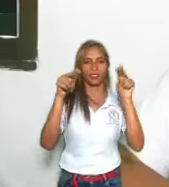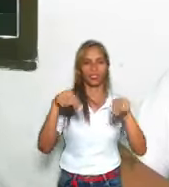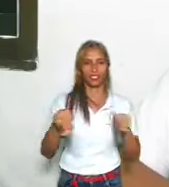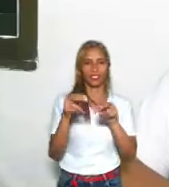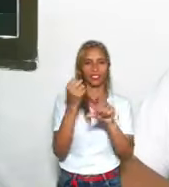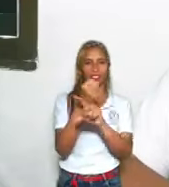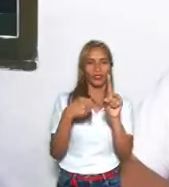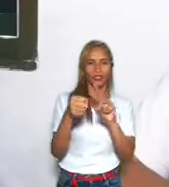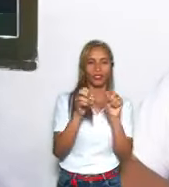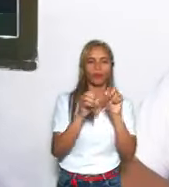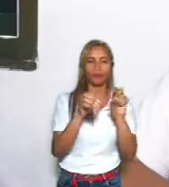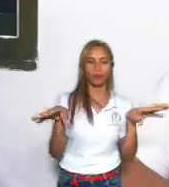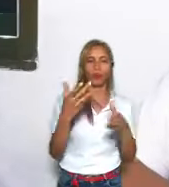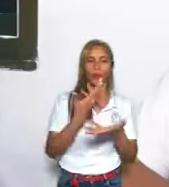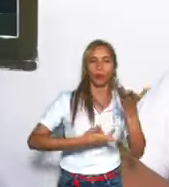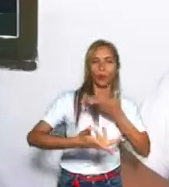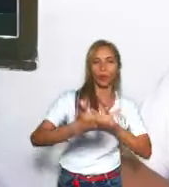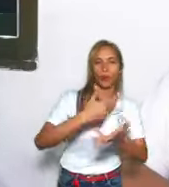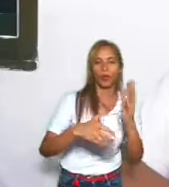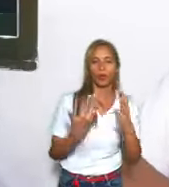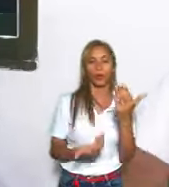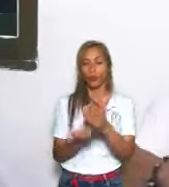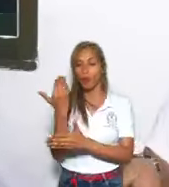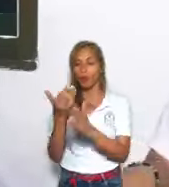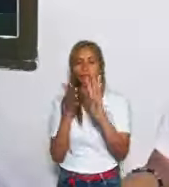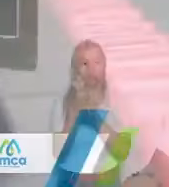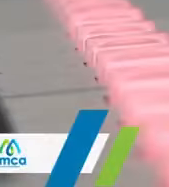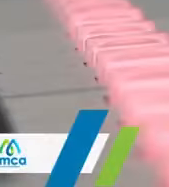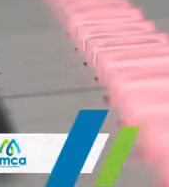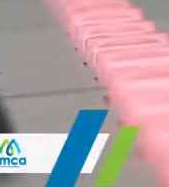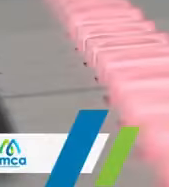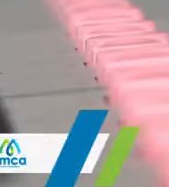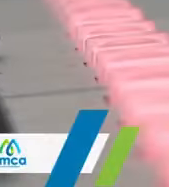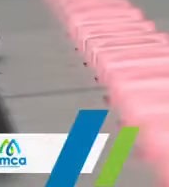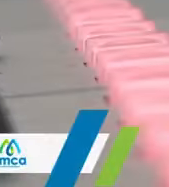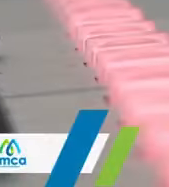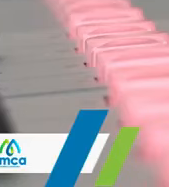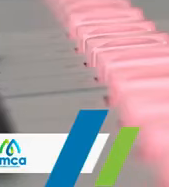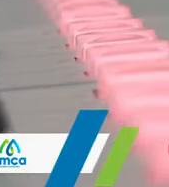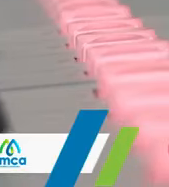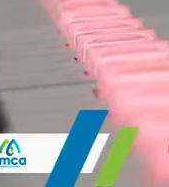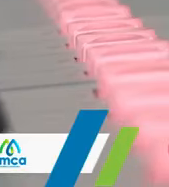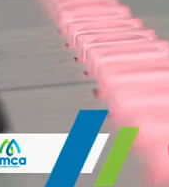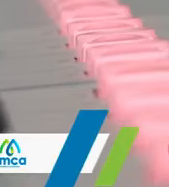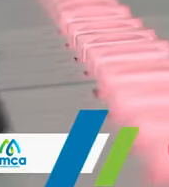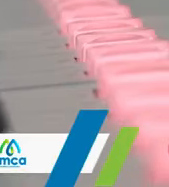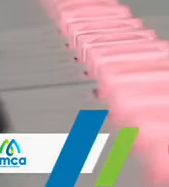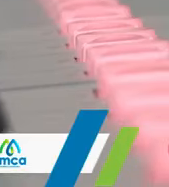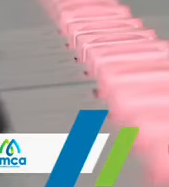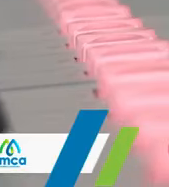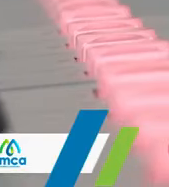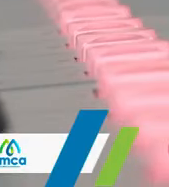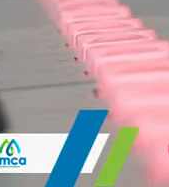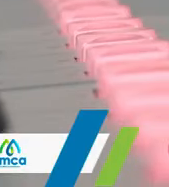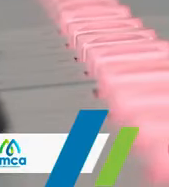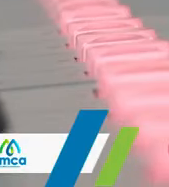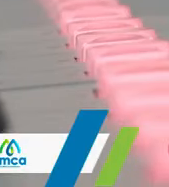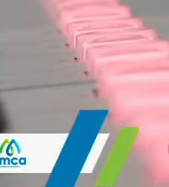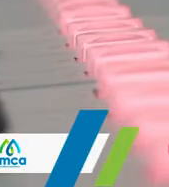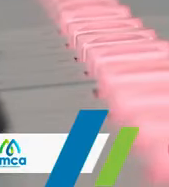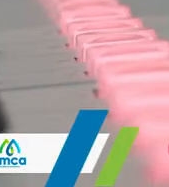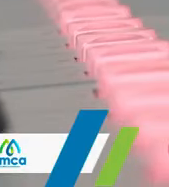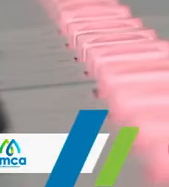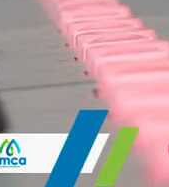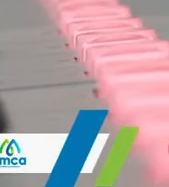permanentemente las novedades de la empresa. En IMCA garantizamos calidad, cantidad y continuidad